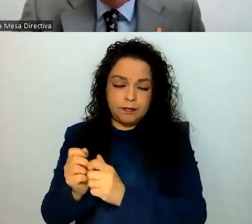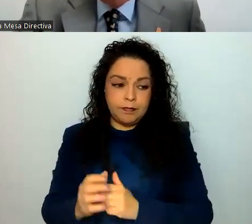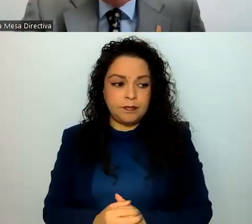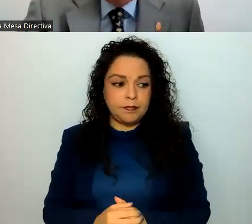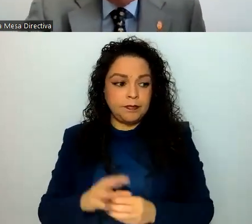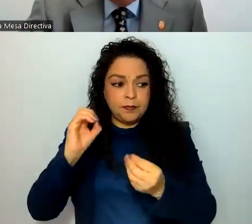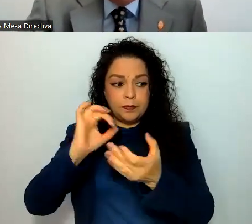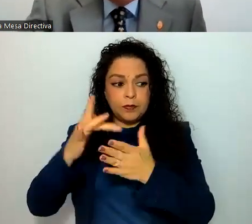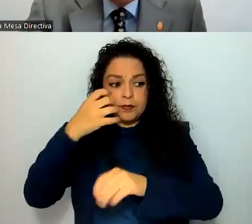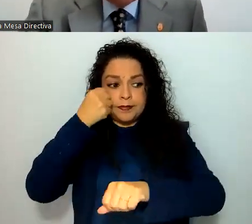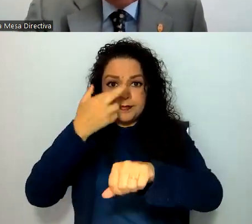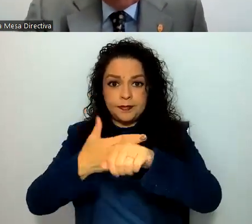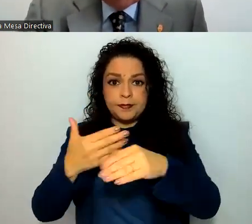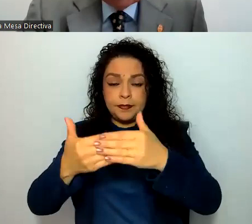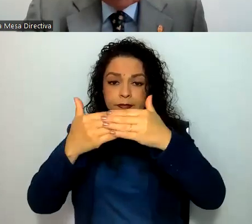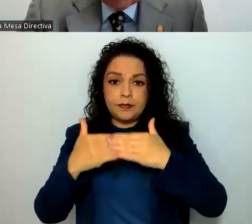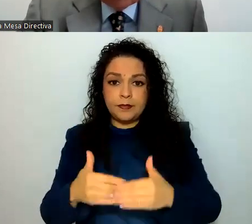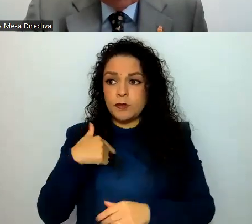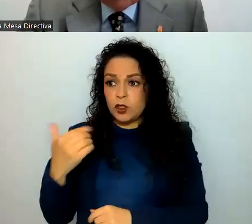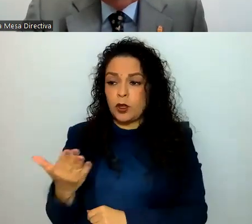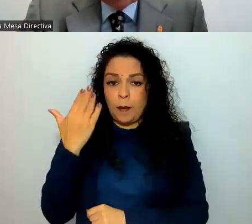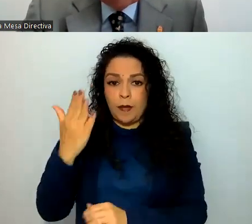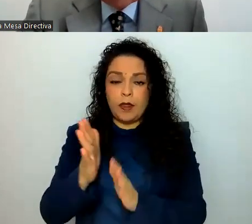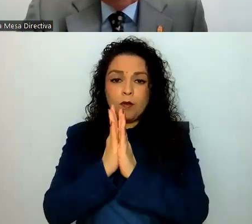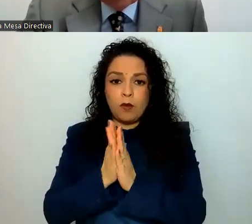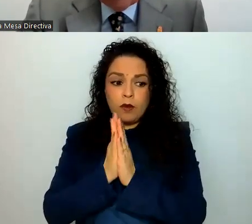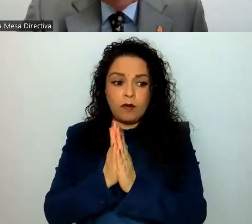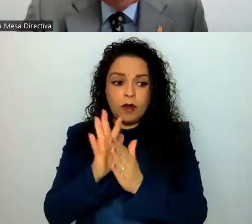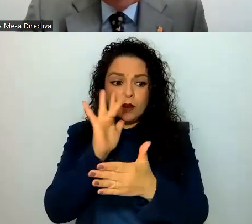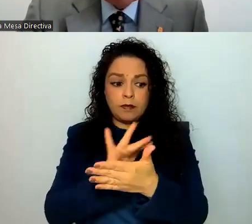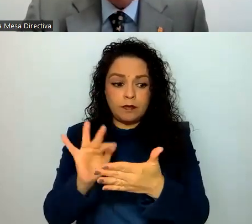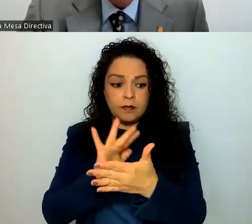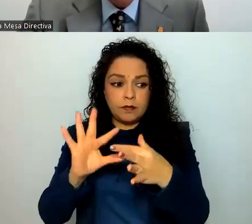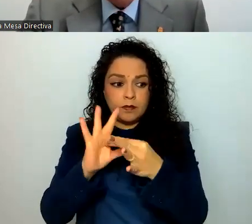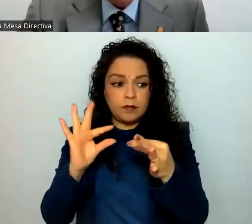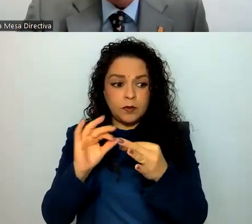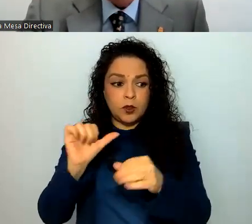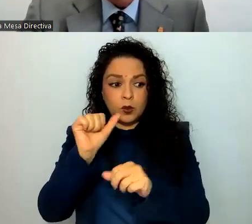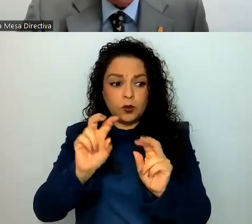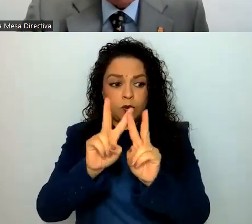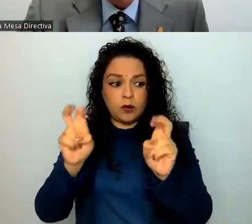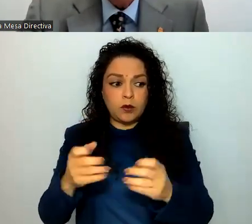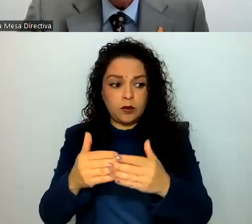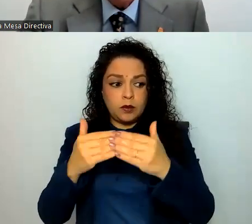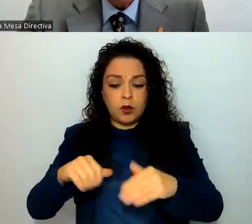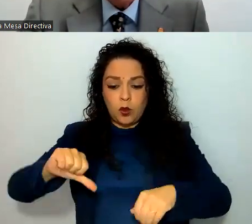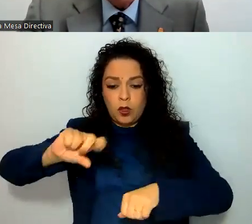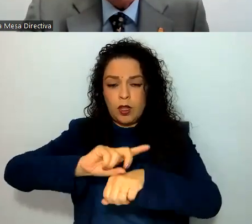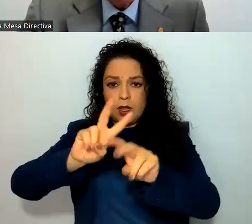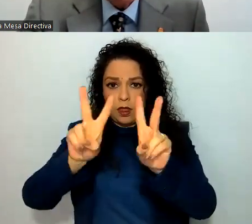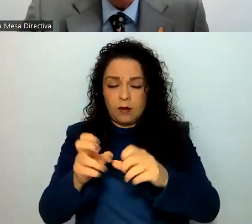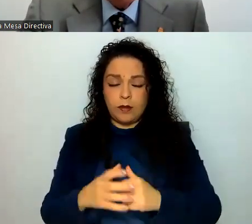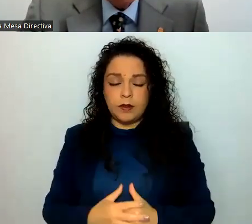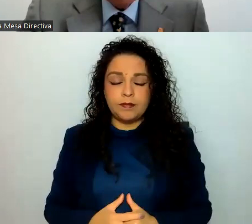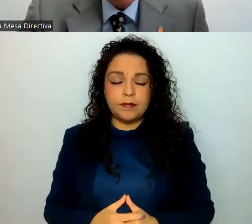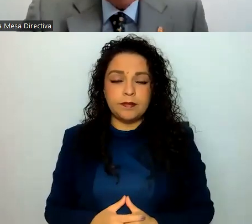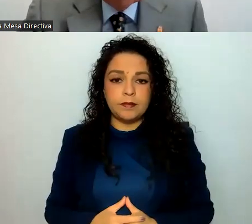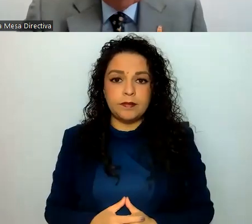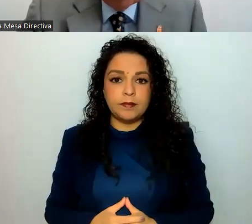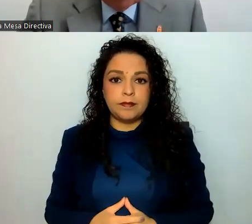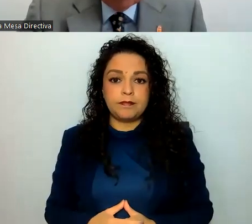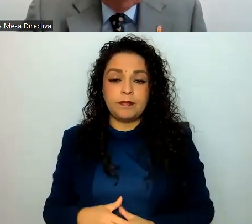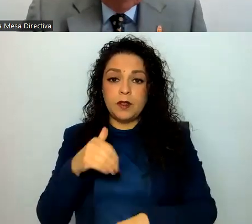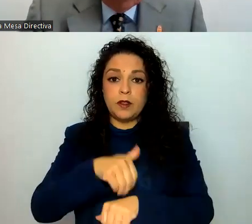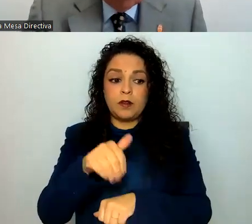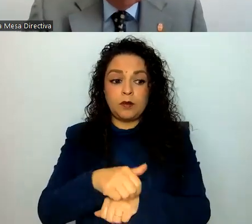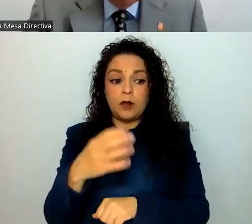Gracias, secretario. Le solicito nuevamente, secretario, de lectura y exponga el siguiente punto del orden del día. Punto número